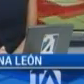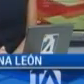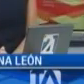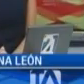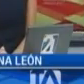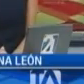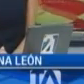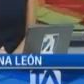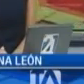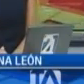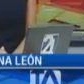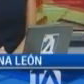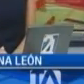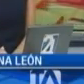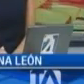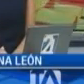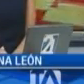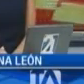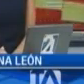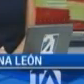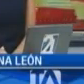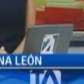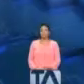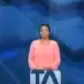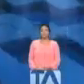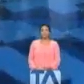de quienes serían algunos de sus funcionarios.